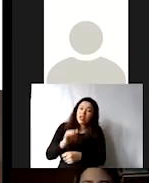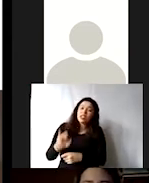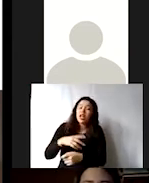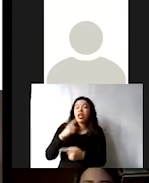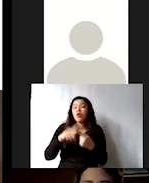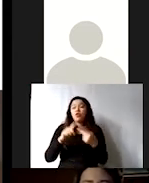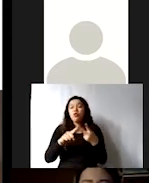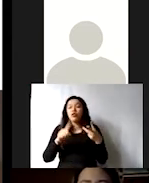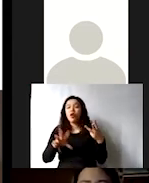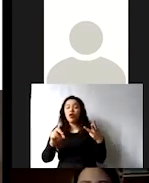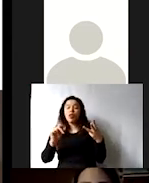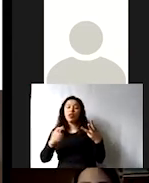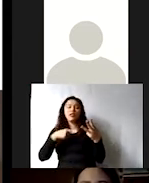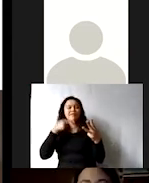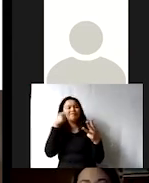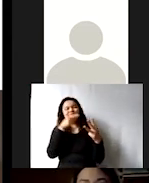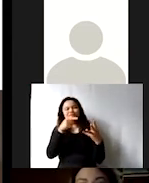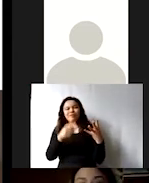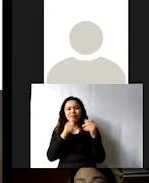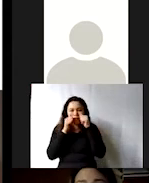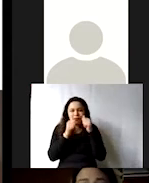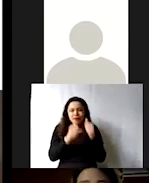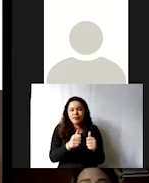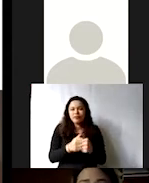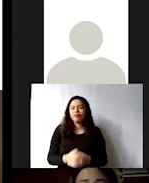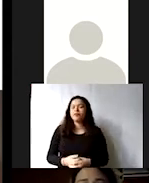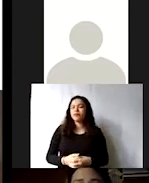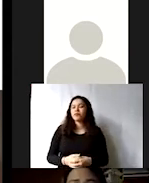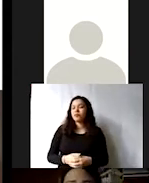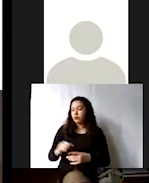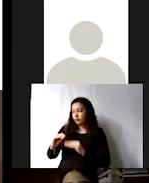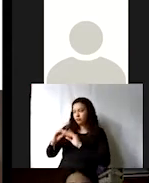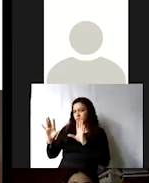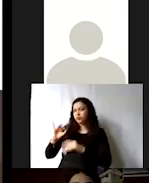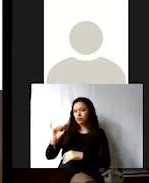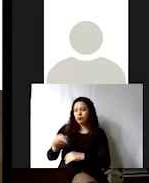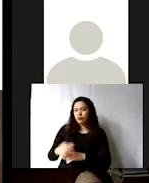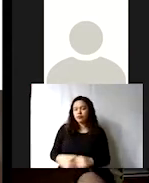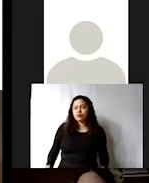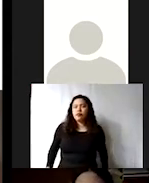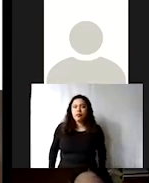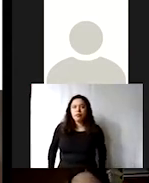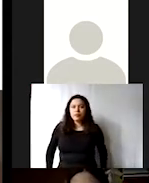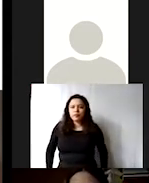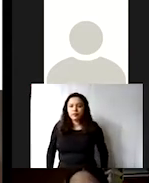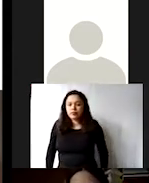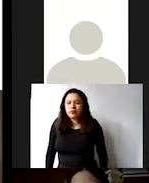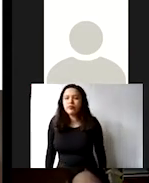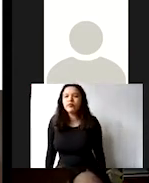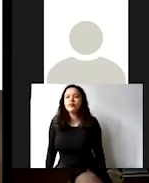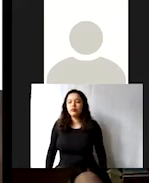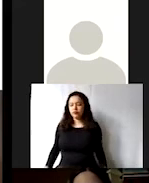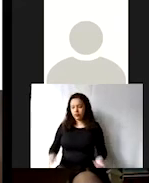de estos ODS, ¿no? Nuestro actuar diario. Claro, sí, claro. Por eso, precisamente, muchas